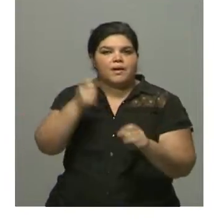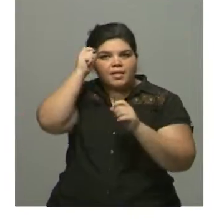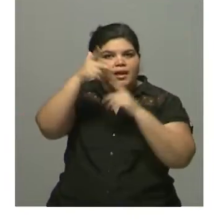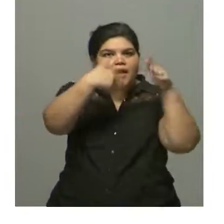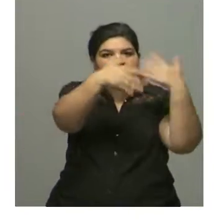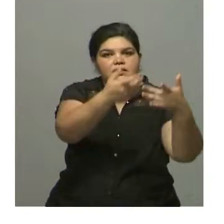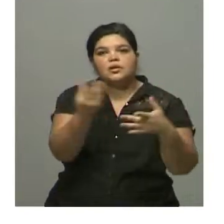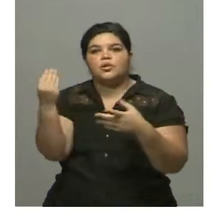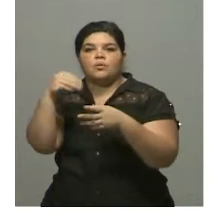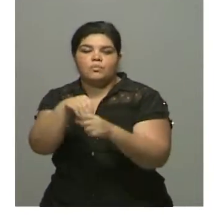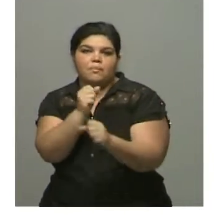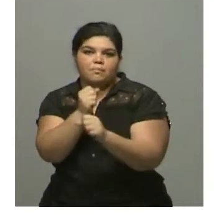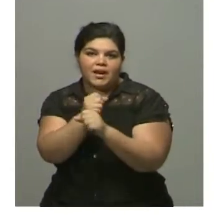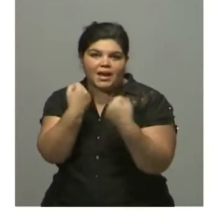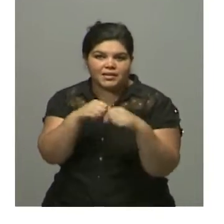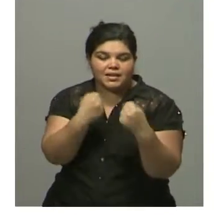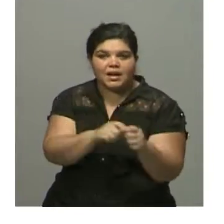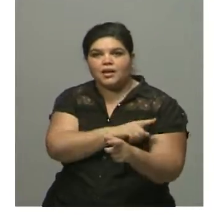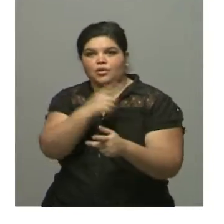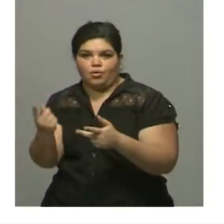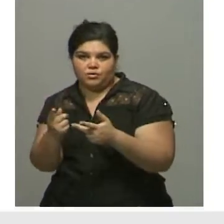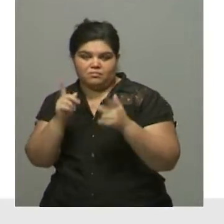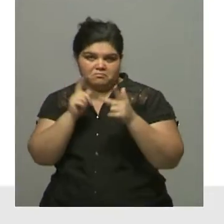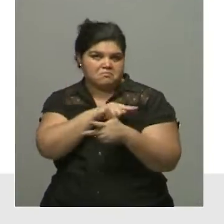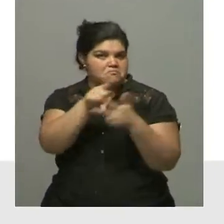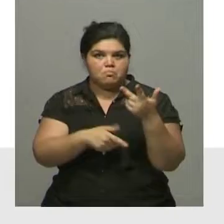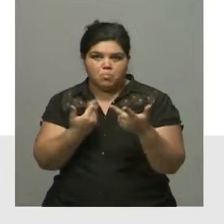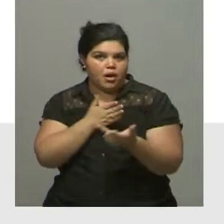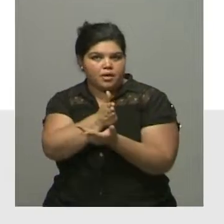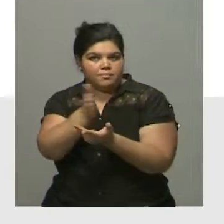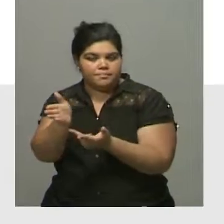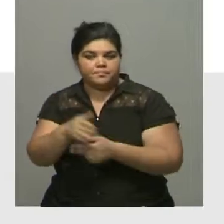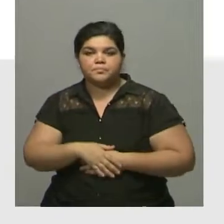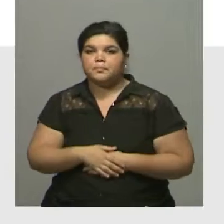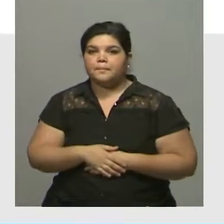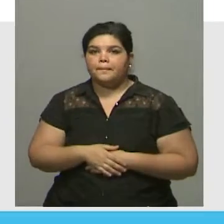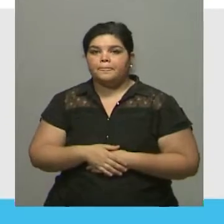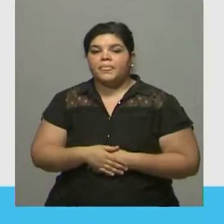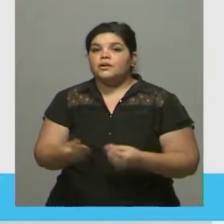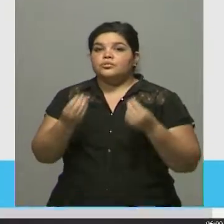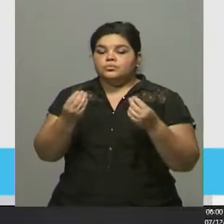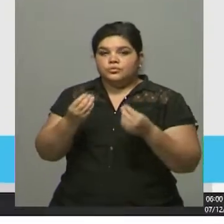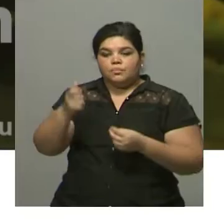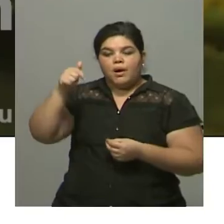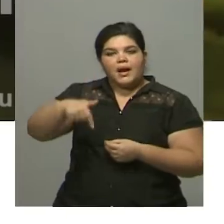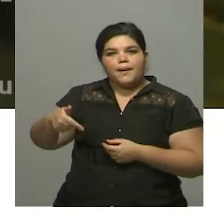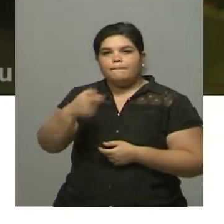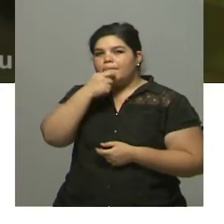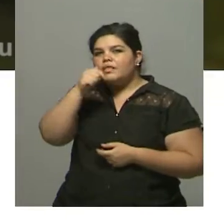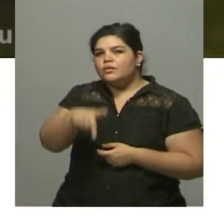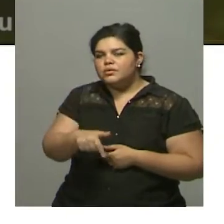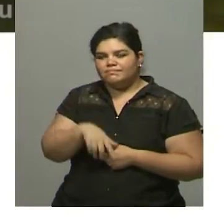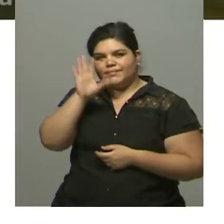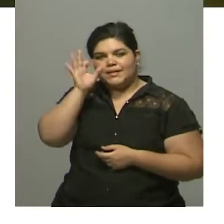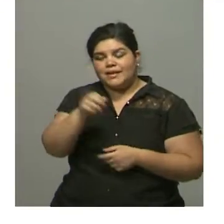inserción laboral y de entrenamiento para el trabajo. Gonzalo, ¿cómo es la demanda en Mendoza? Digo, teniendo en cuenta que estamos en una época muy complicada en el país y